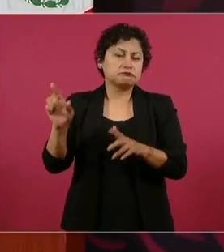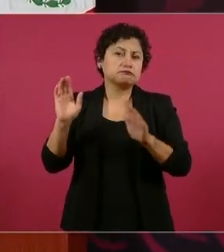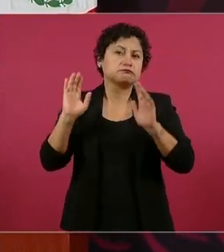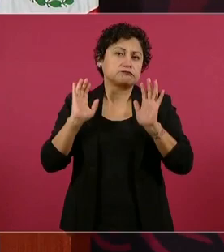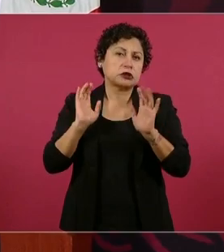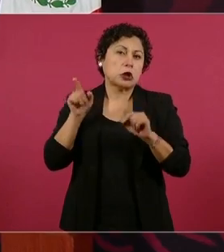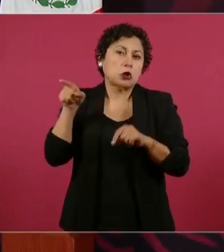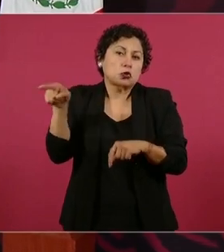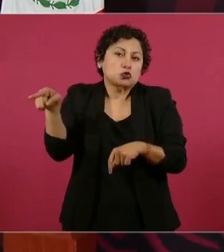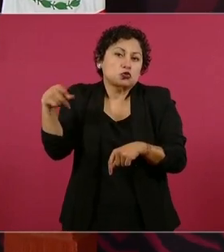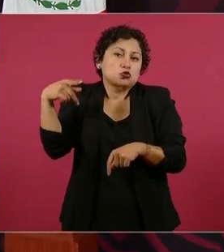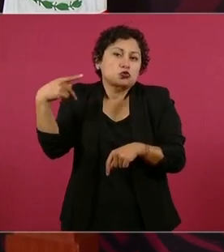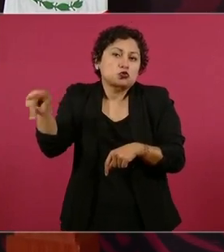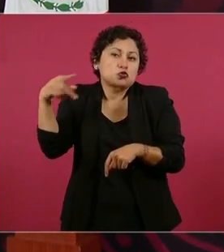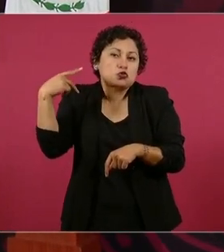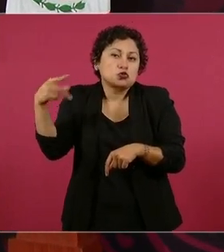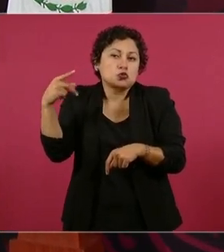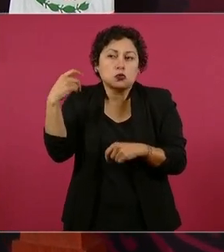su